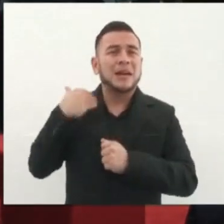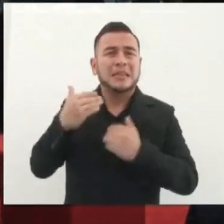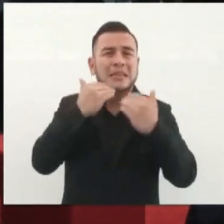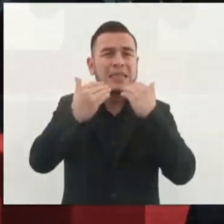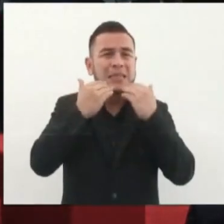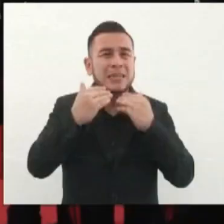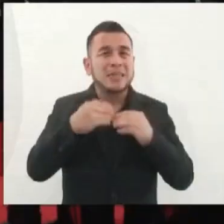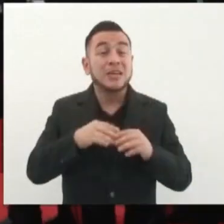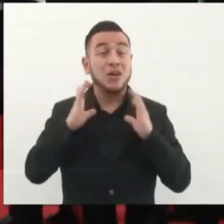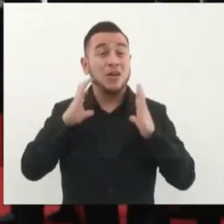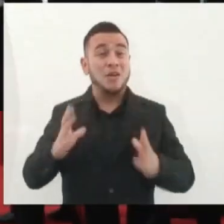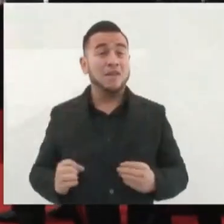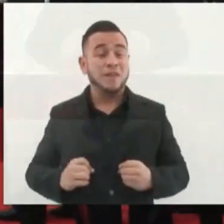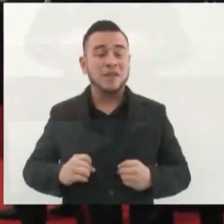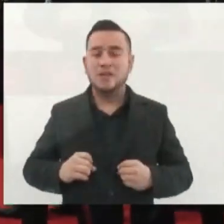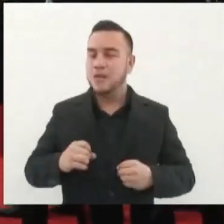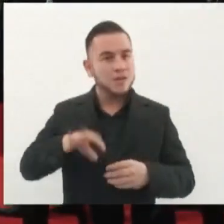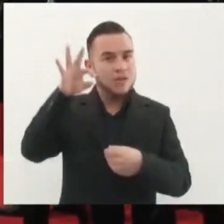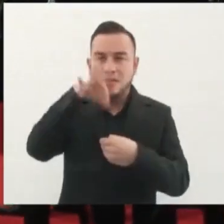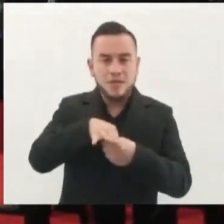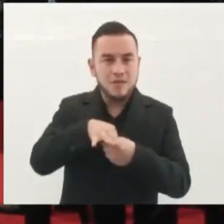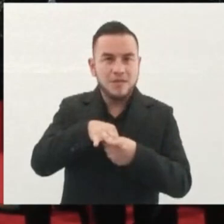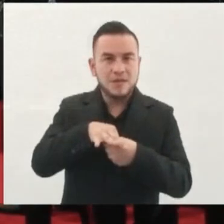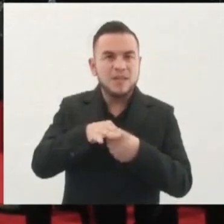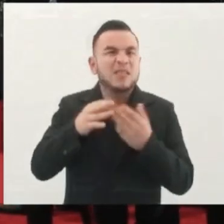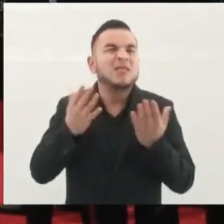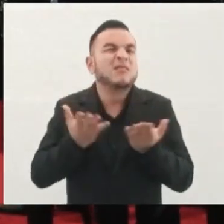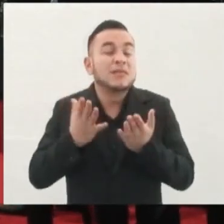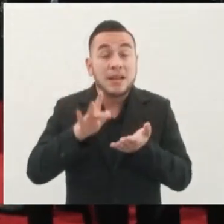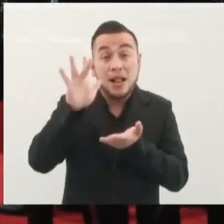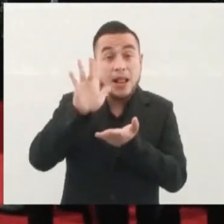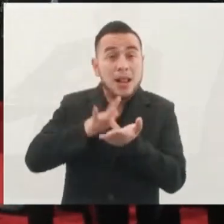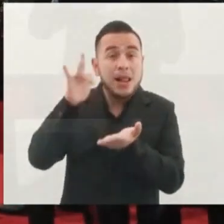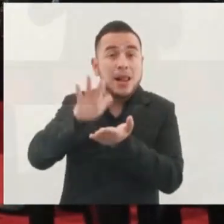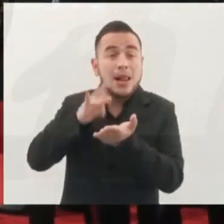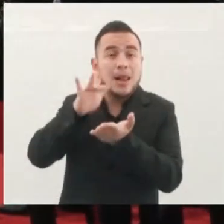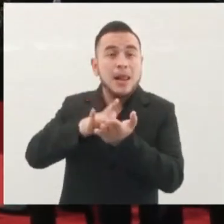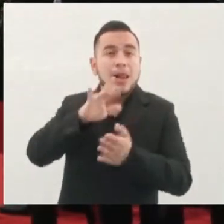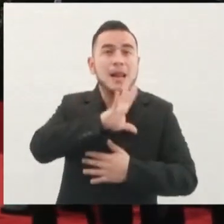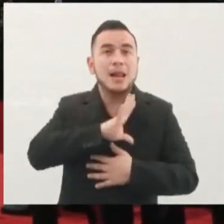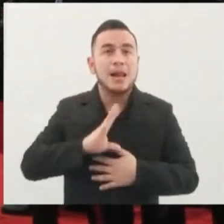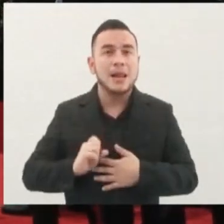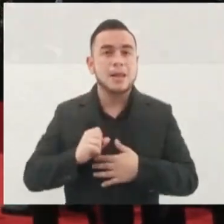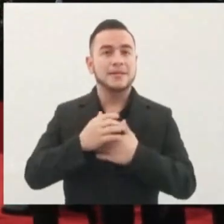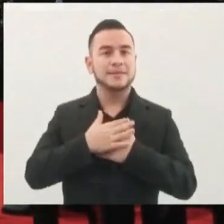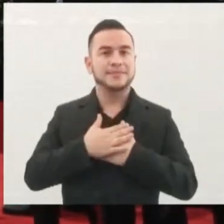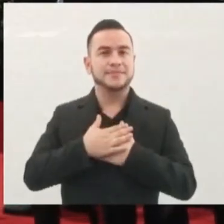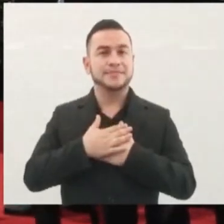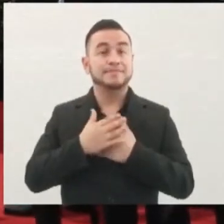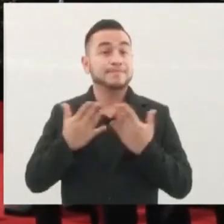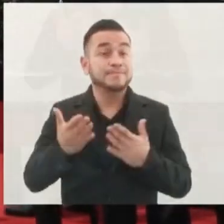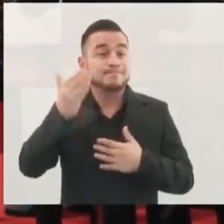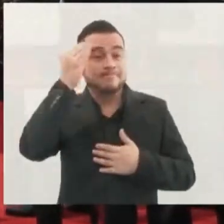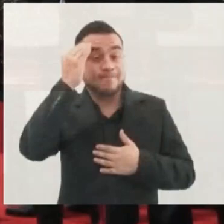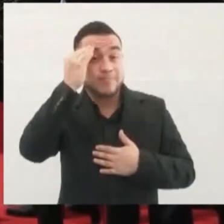pesar de ese gobierno invisible, no electo, que se ha aprovechado de nuestro país, a pesar